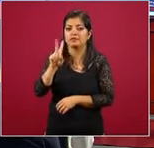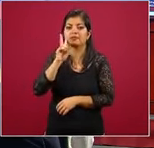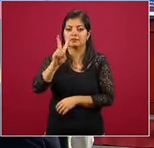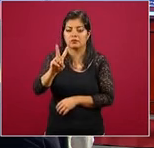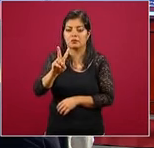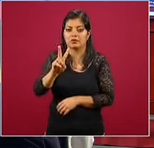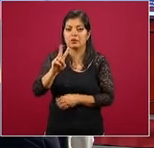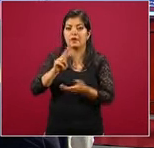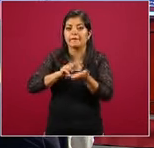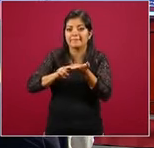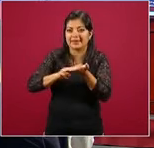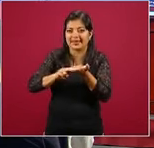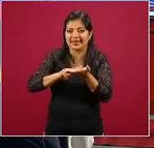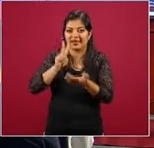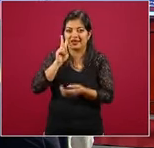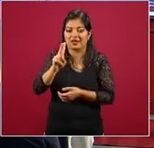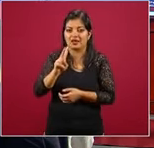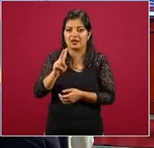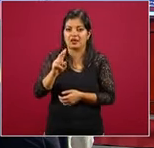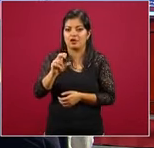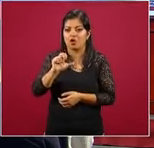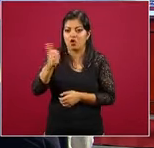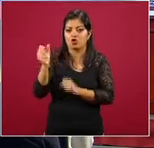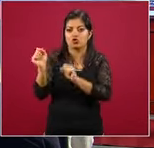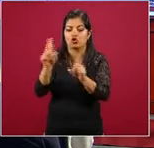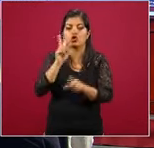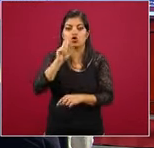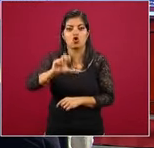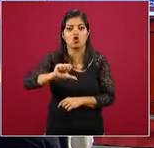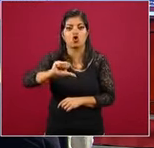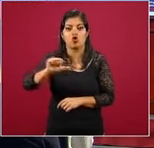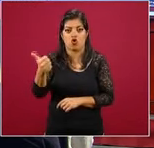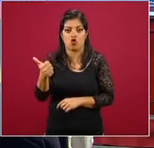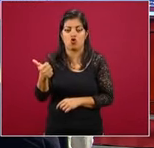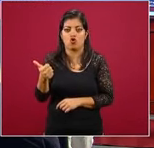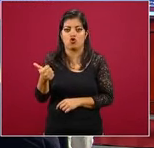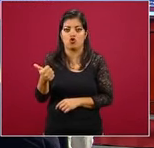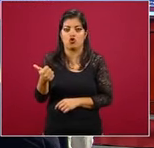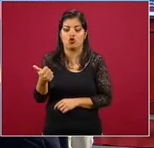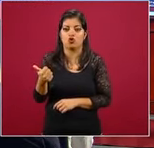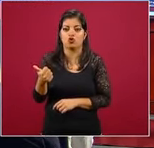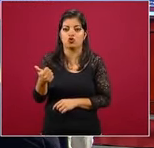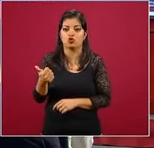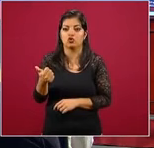activos estimados, el segundo, para que vean otras